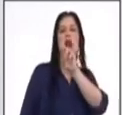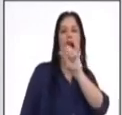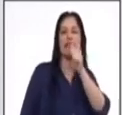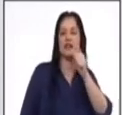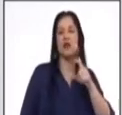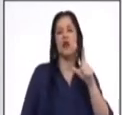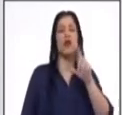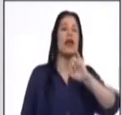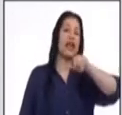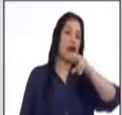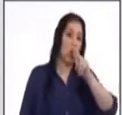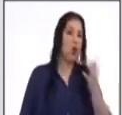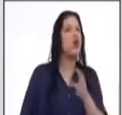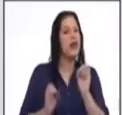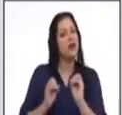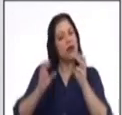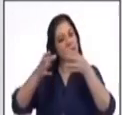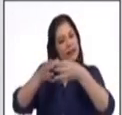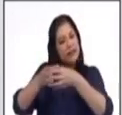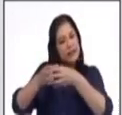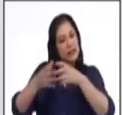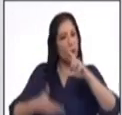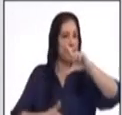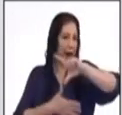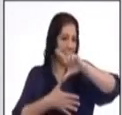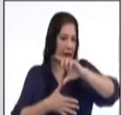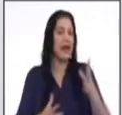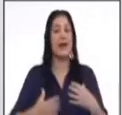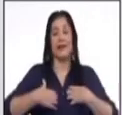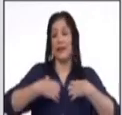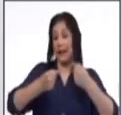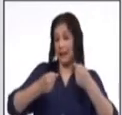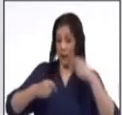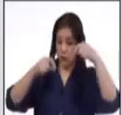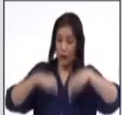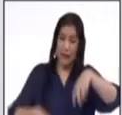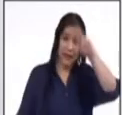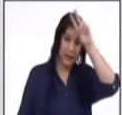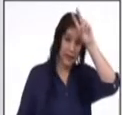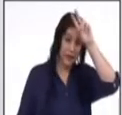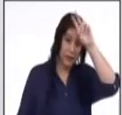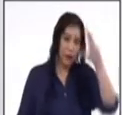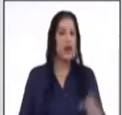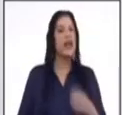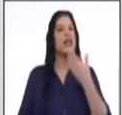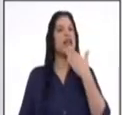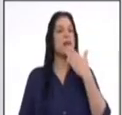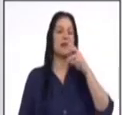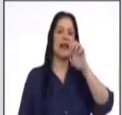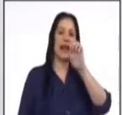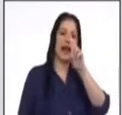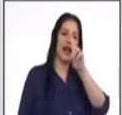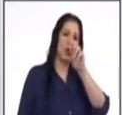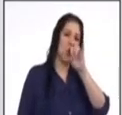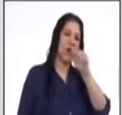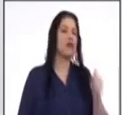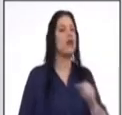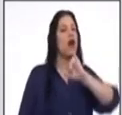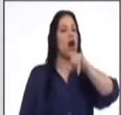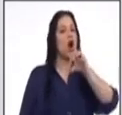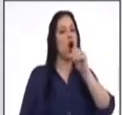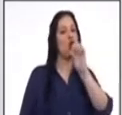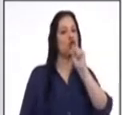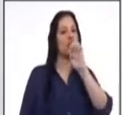Julio Burbano, de la Organización Panamericana de la Salud en el Perú, y Eduardo Salazar, José